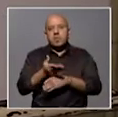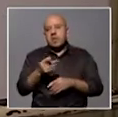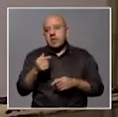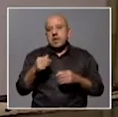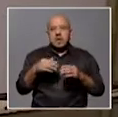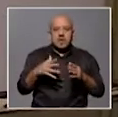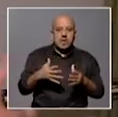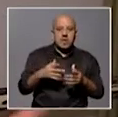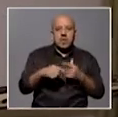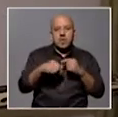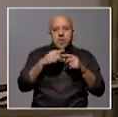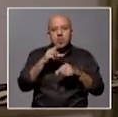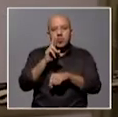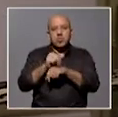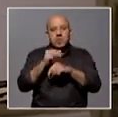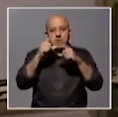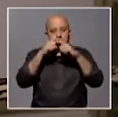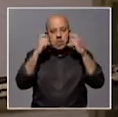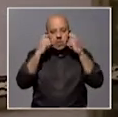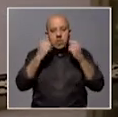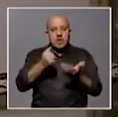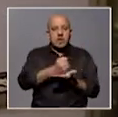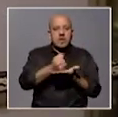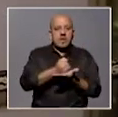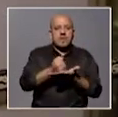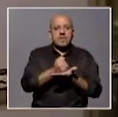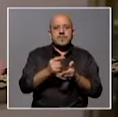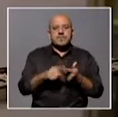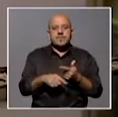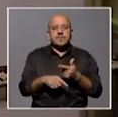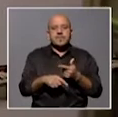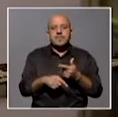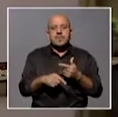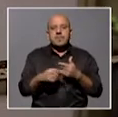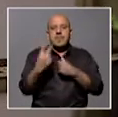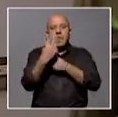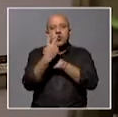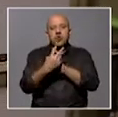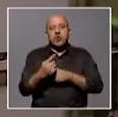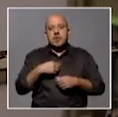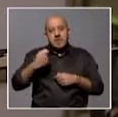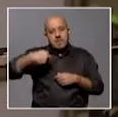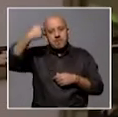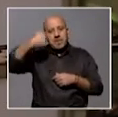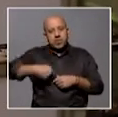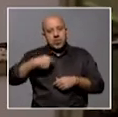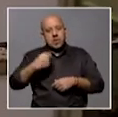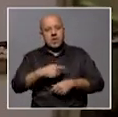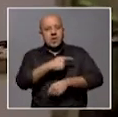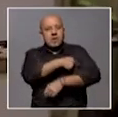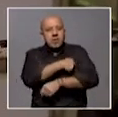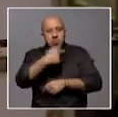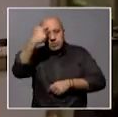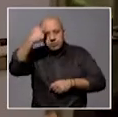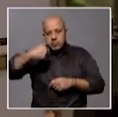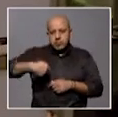ingresamos usar tapaboca, nos brindan alcohol en gel y nos controlan la temperatura, algo que sucede también dentro de la